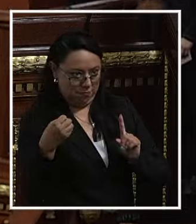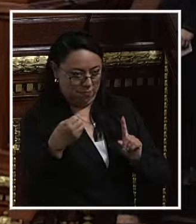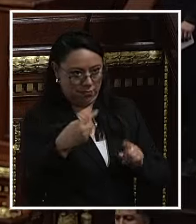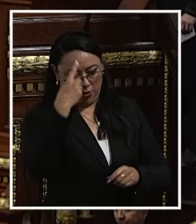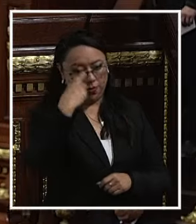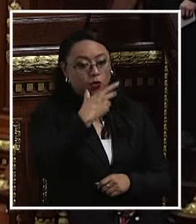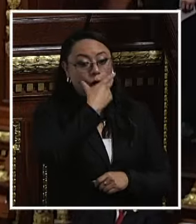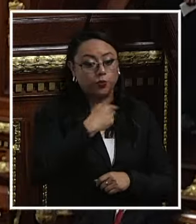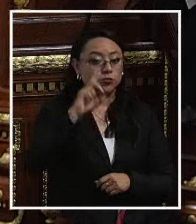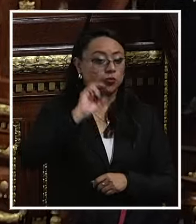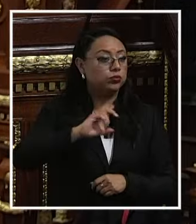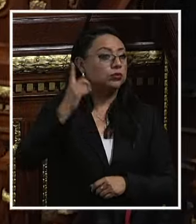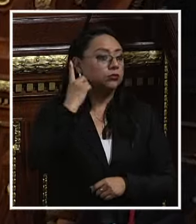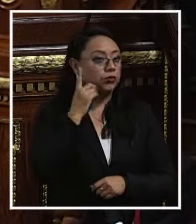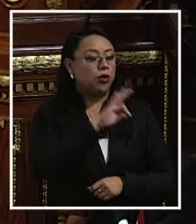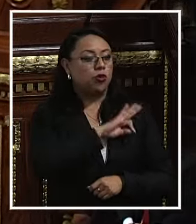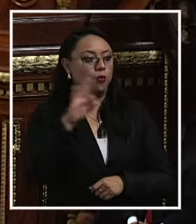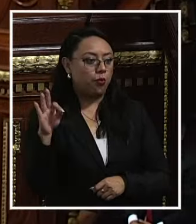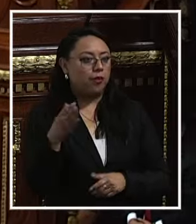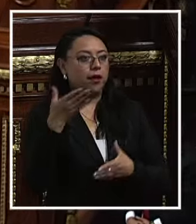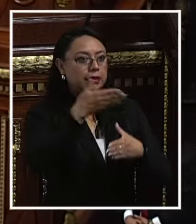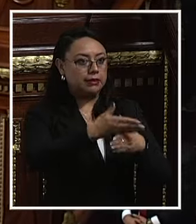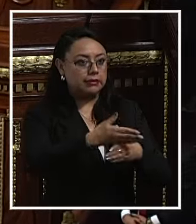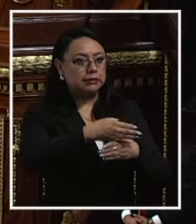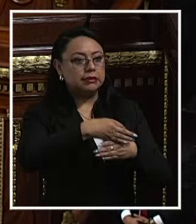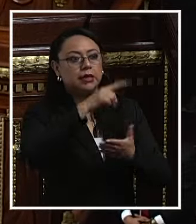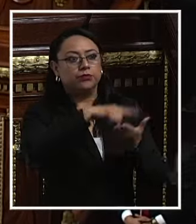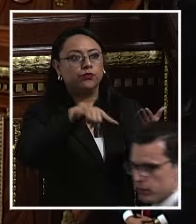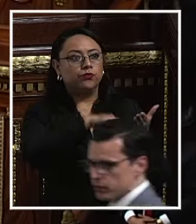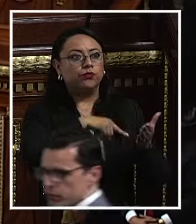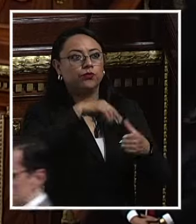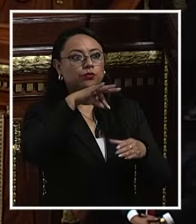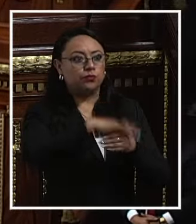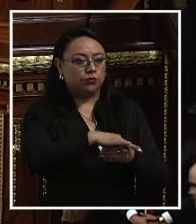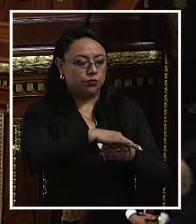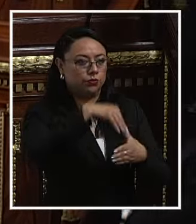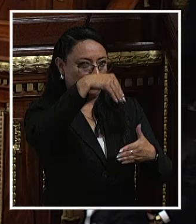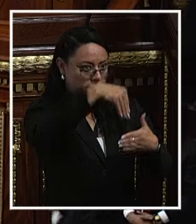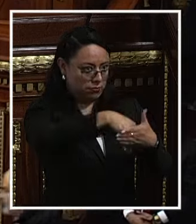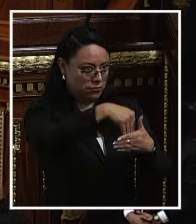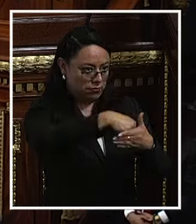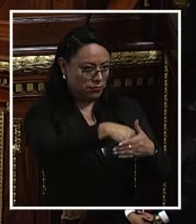y diputados acudan a depositar su voto en la urna.